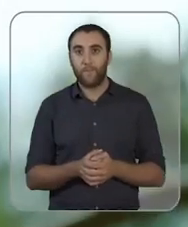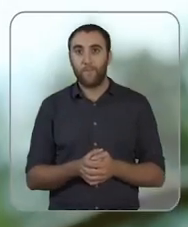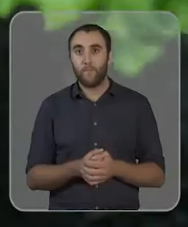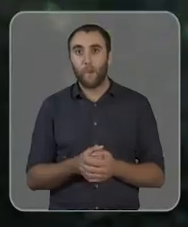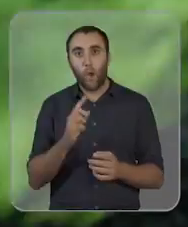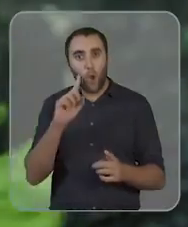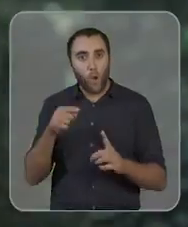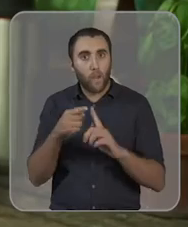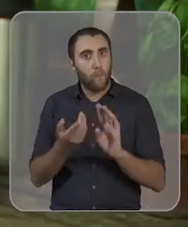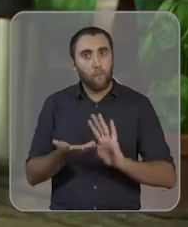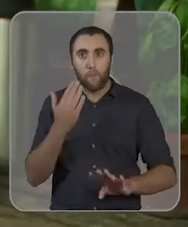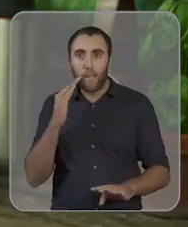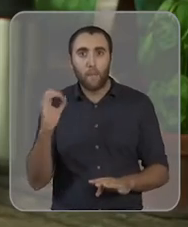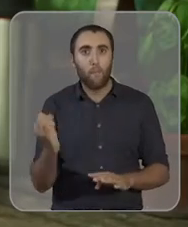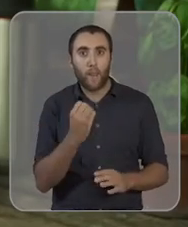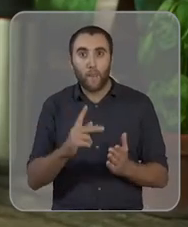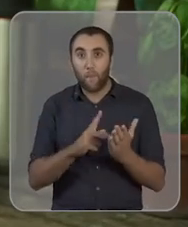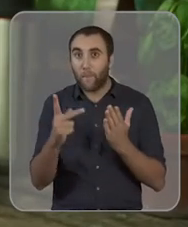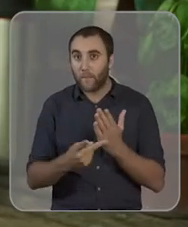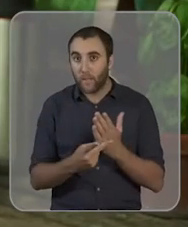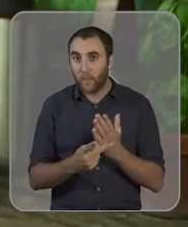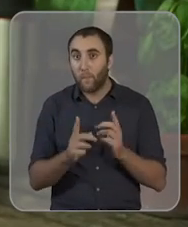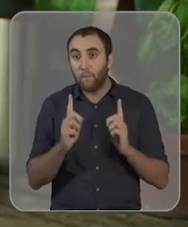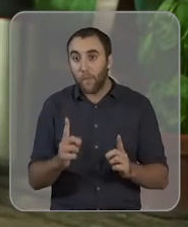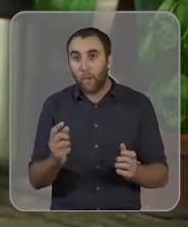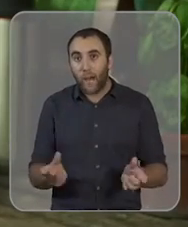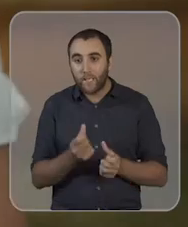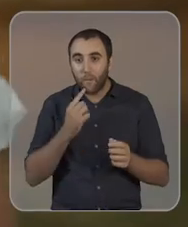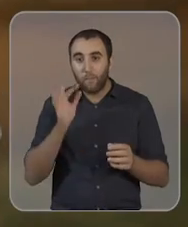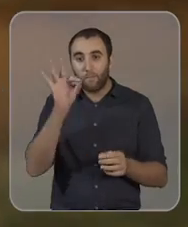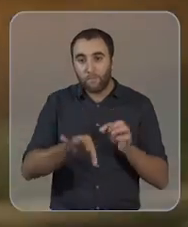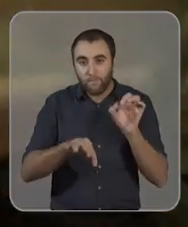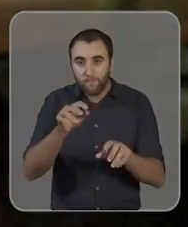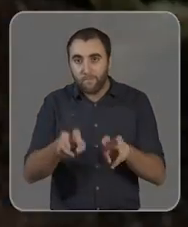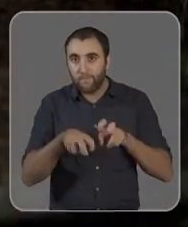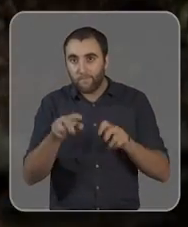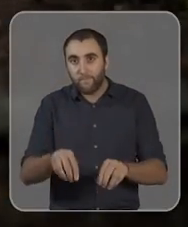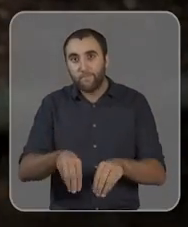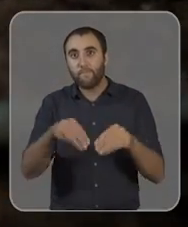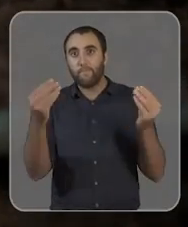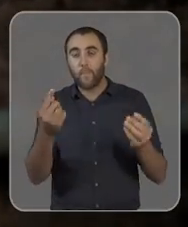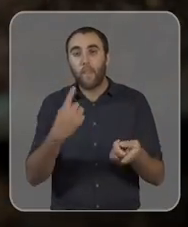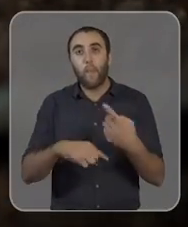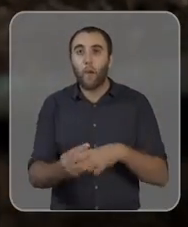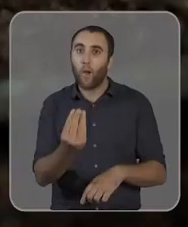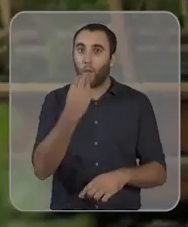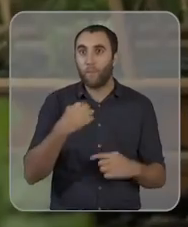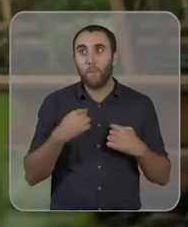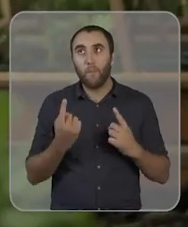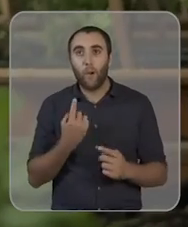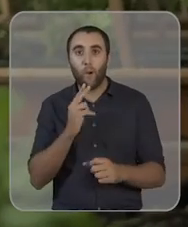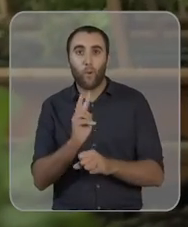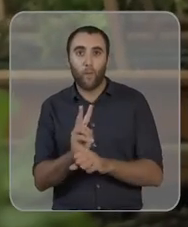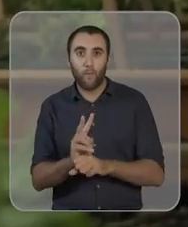De los objetivos más importantes de este proyecto es cosechar nuestros frutos después de haberlos sembrado y cuidado.